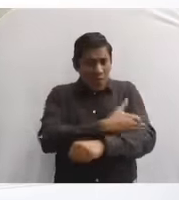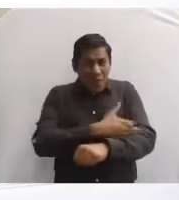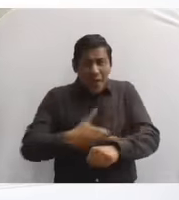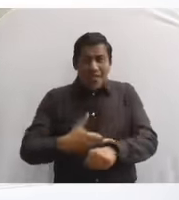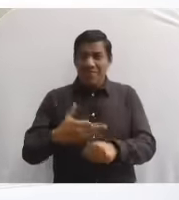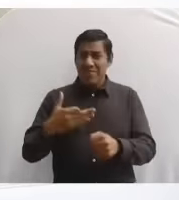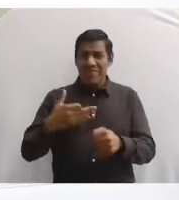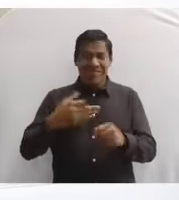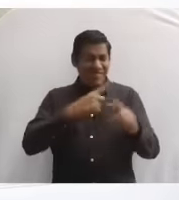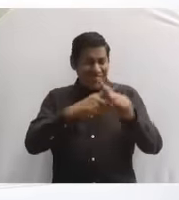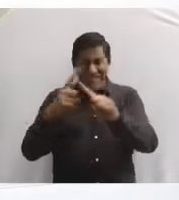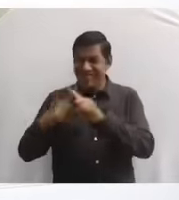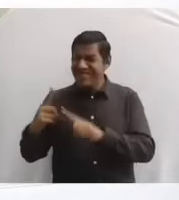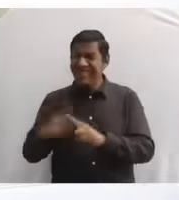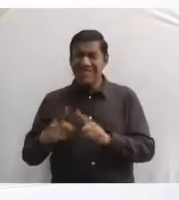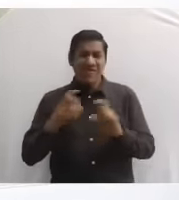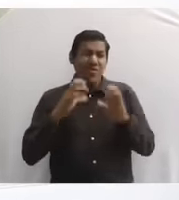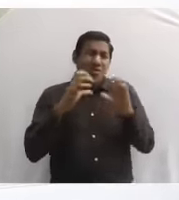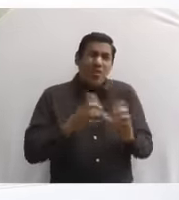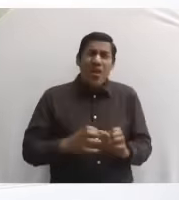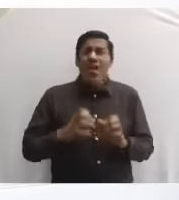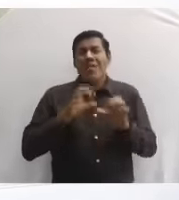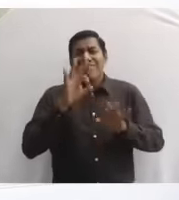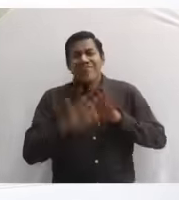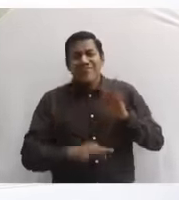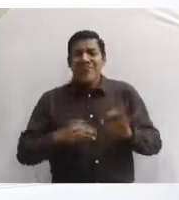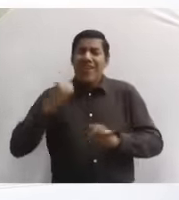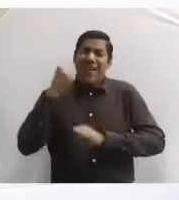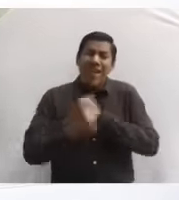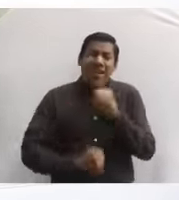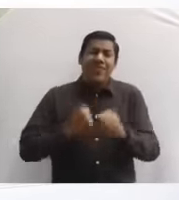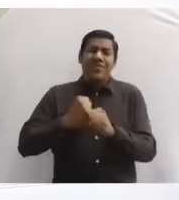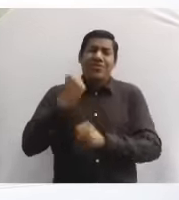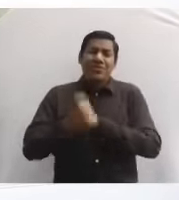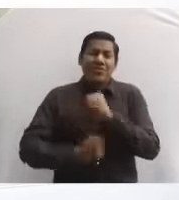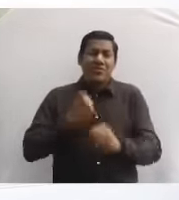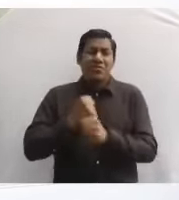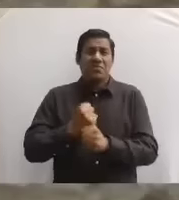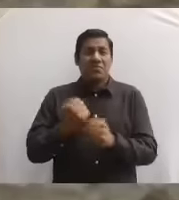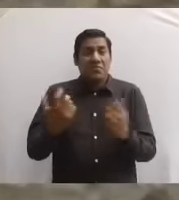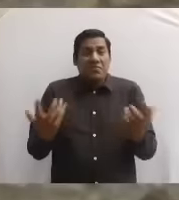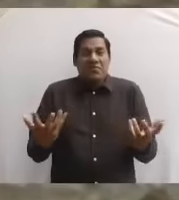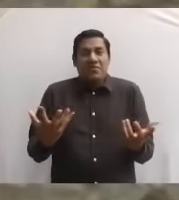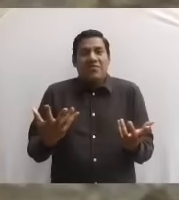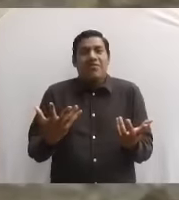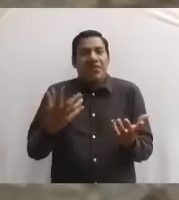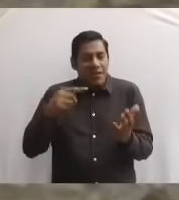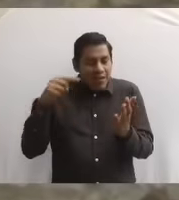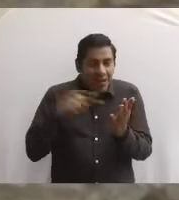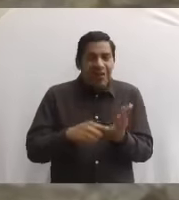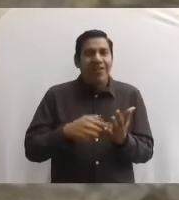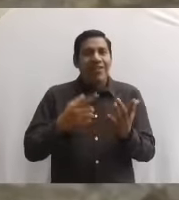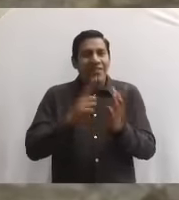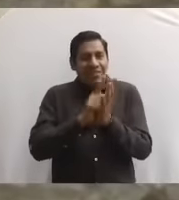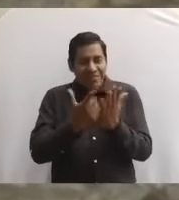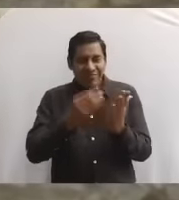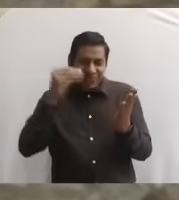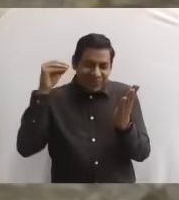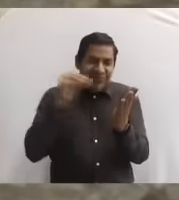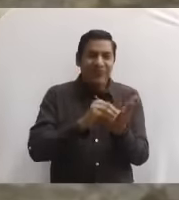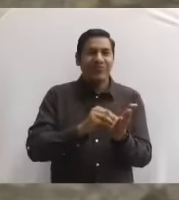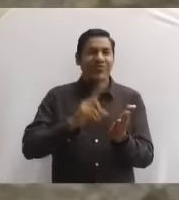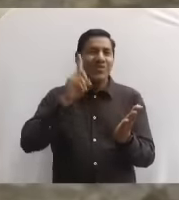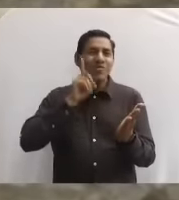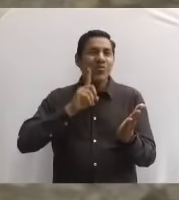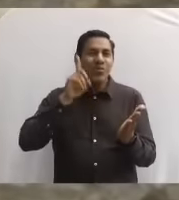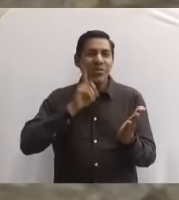familias mexicanas por años y años y años y años. Así debería estar en los libros de historia. Pues